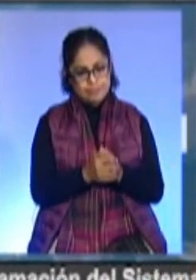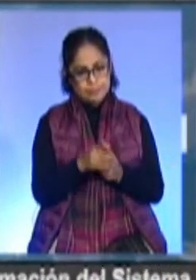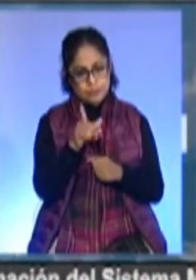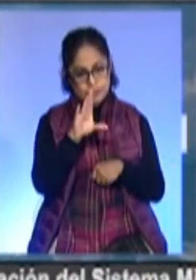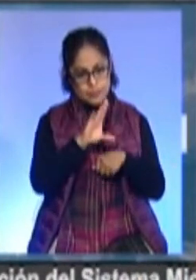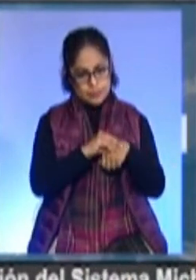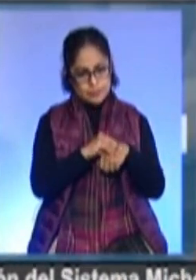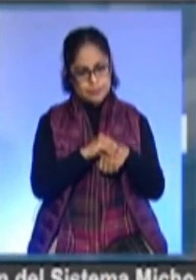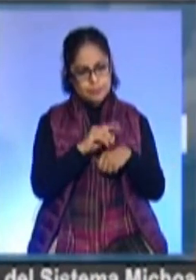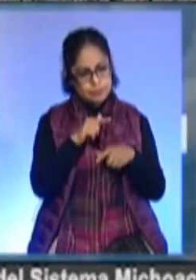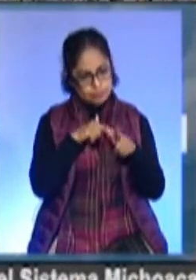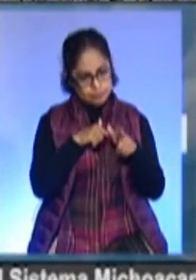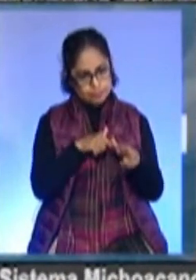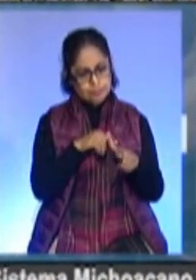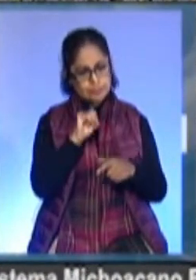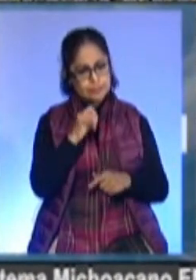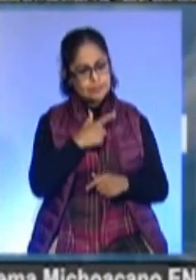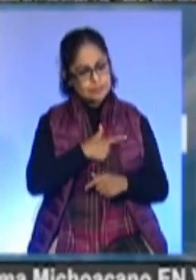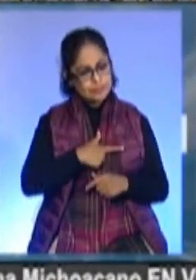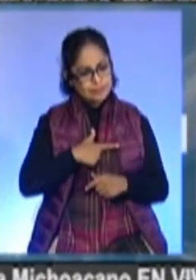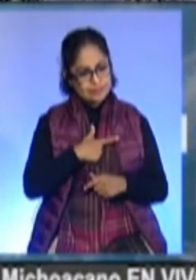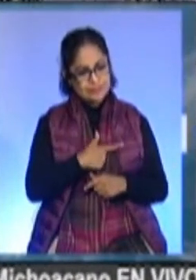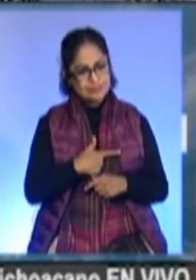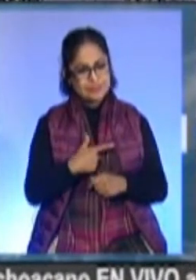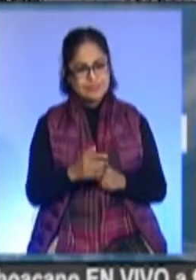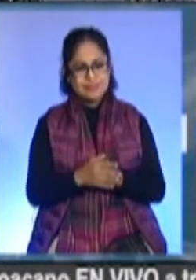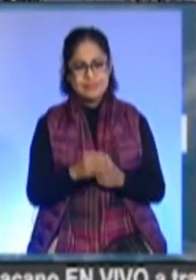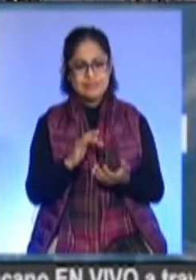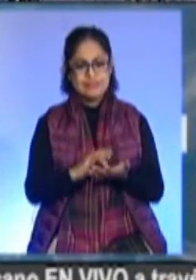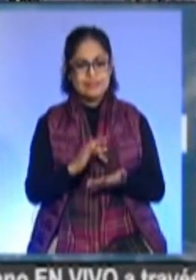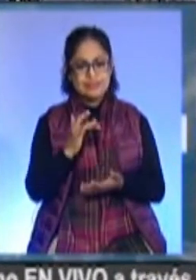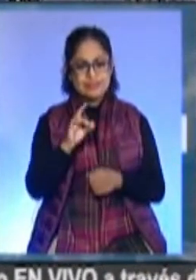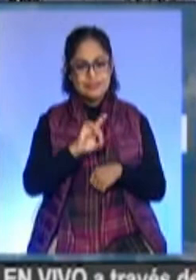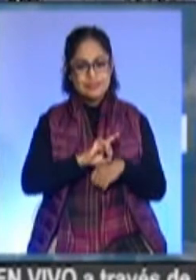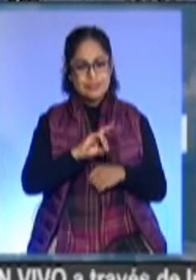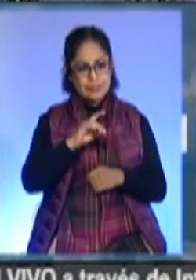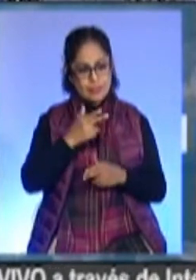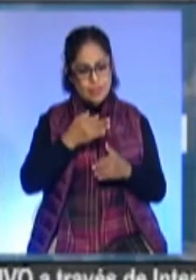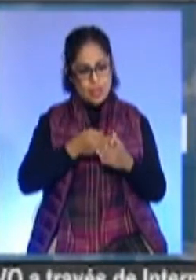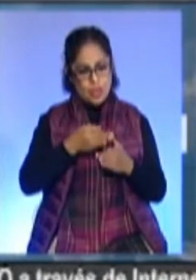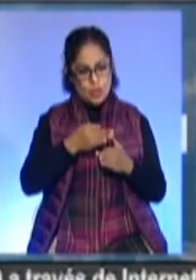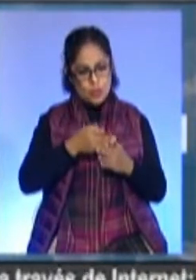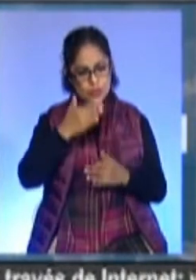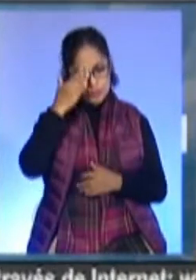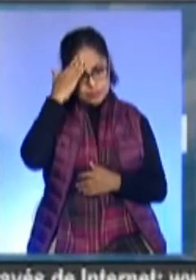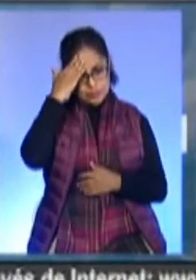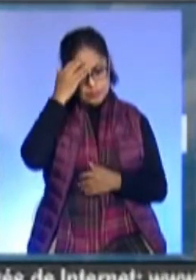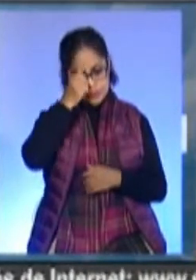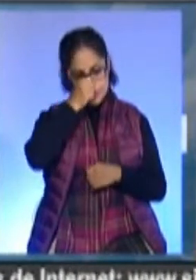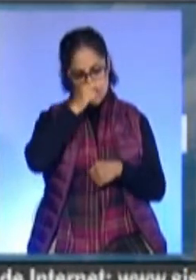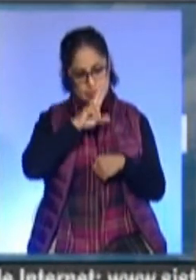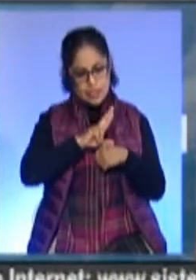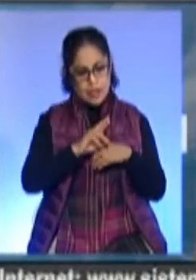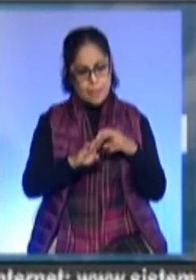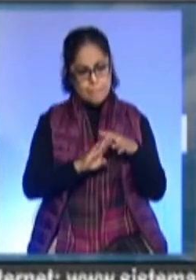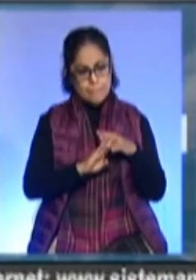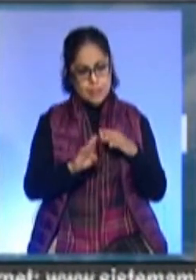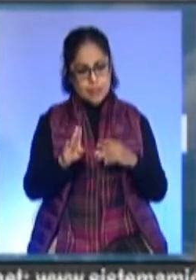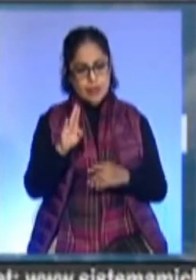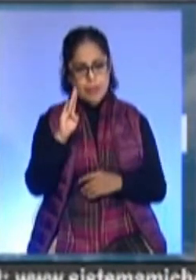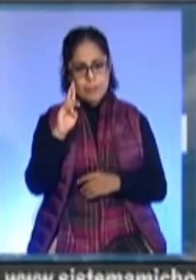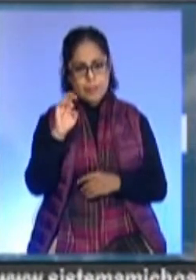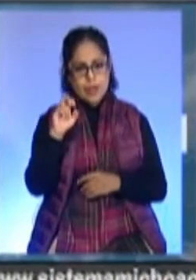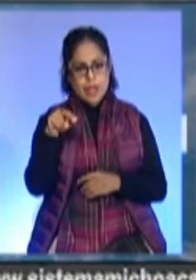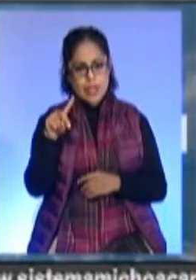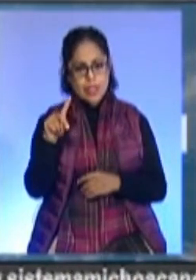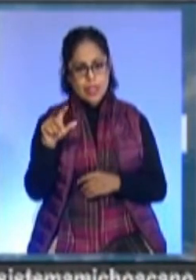lo permite. Claro que sí, con todo gusto, yo estoy a sus órdenes. Gracias el día de hoy a la titular de la Secretaría del Migrante en el Estado de Michoacán, Brenda Fraga